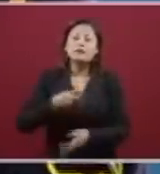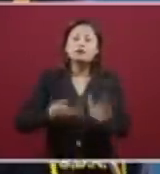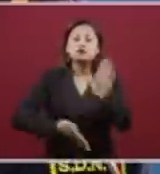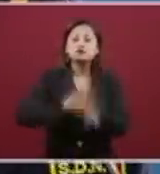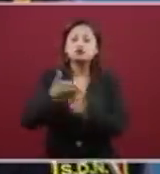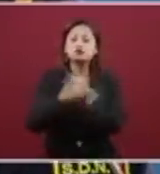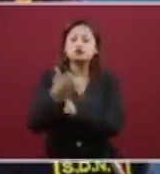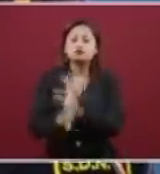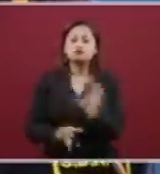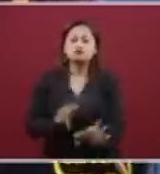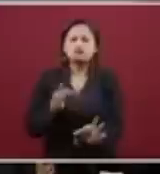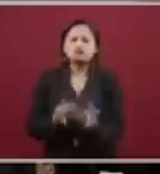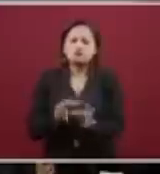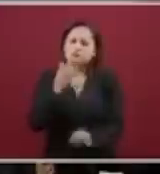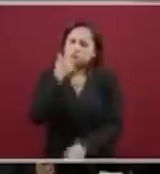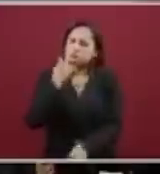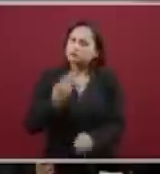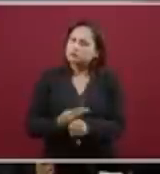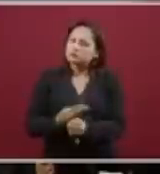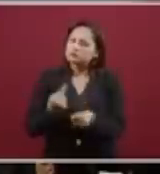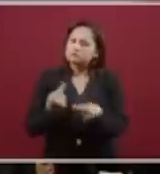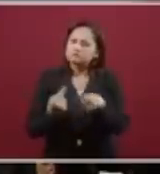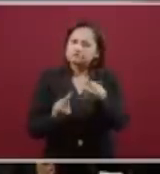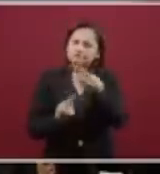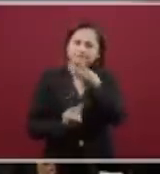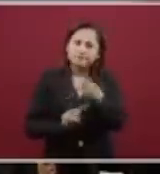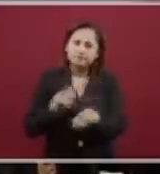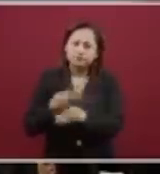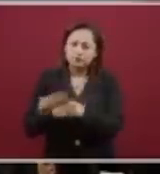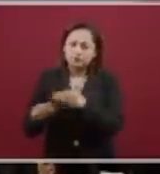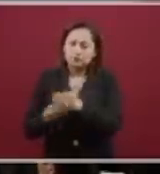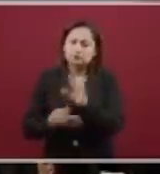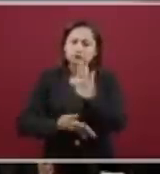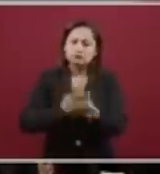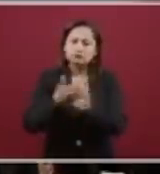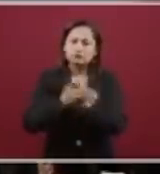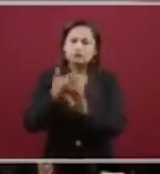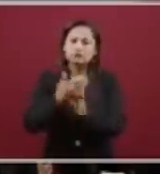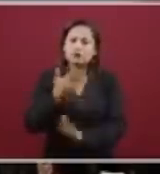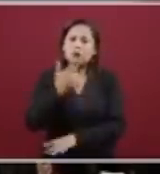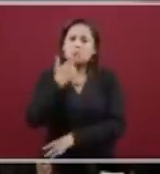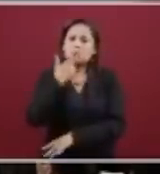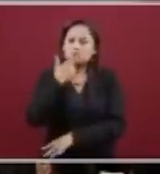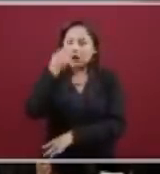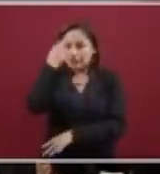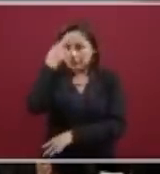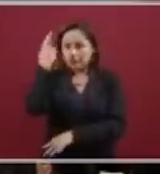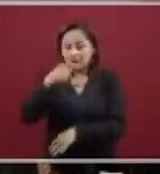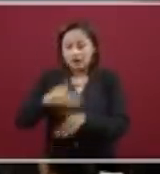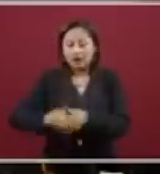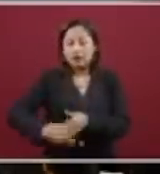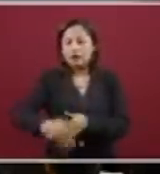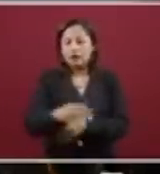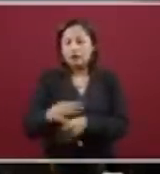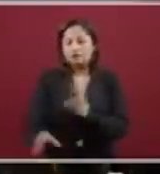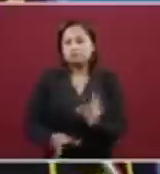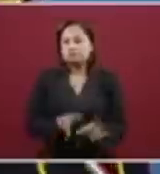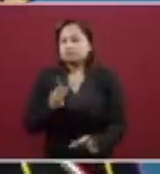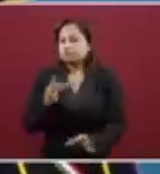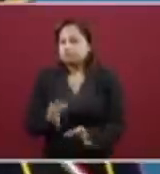y responsable en el uso de sistemas prefabricados y modulares para garantizar calidad y ejecución